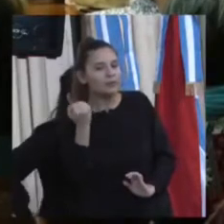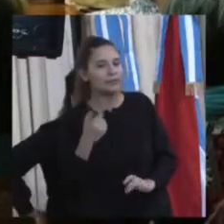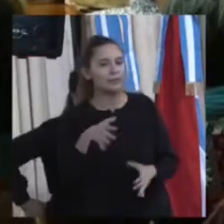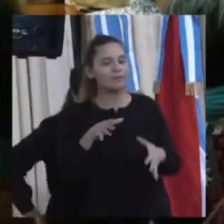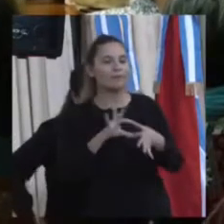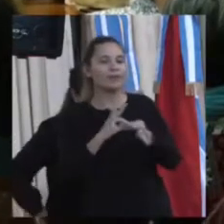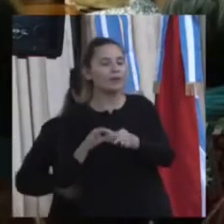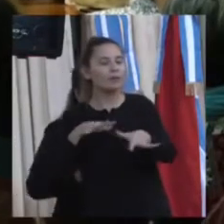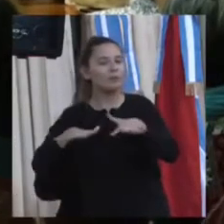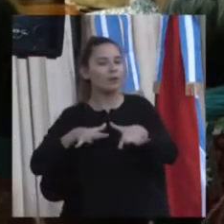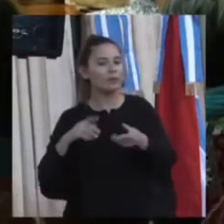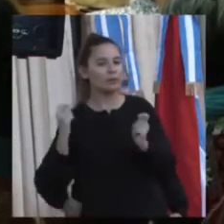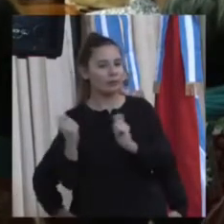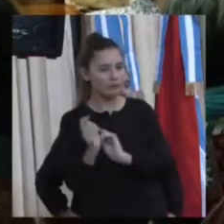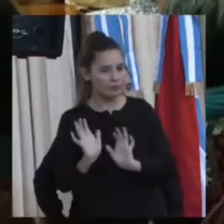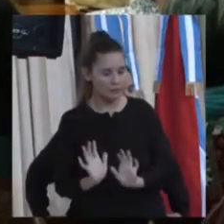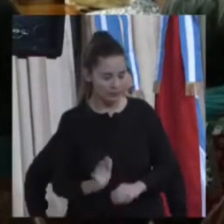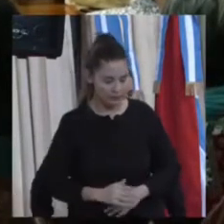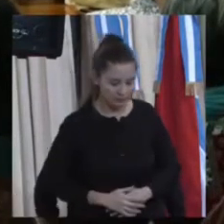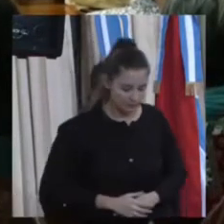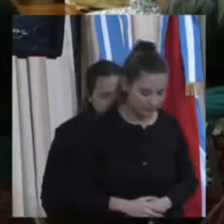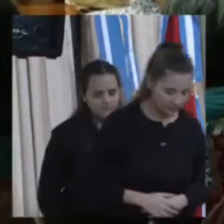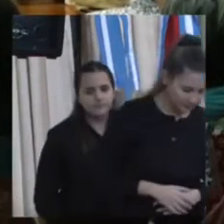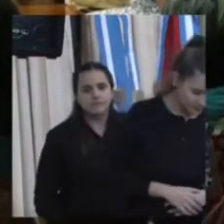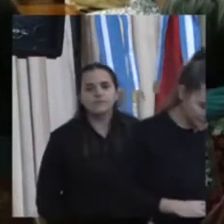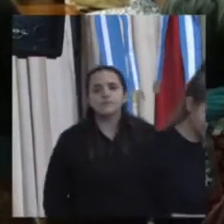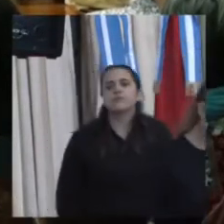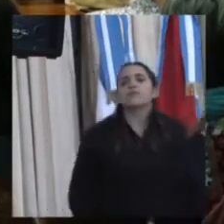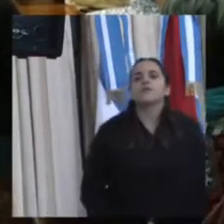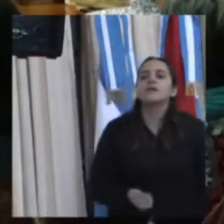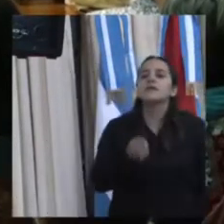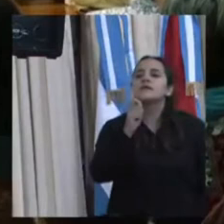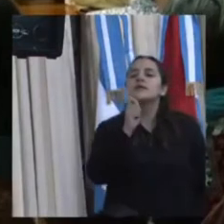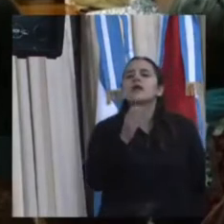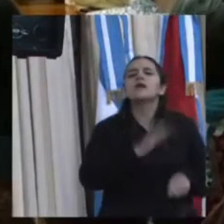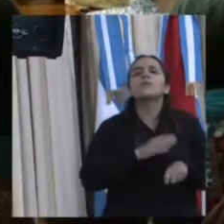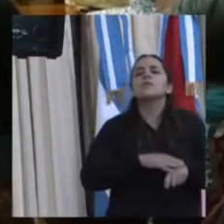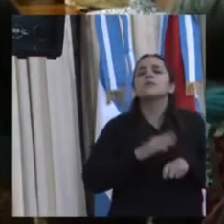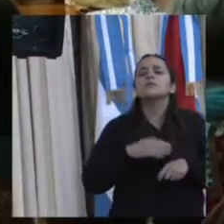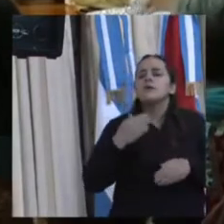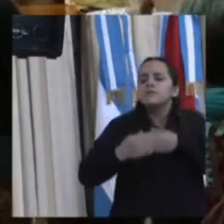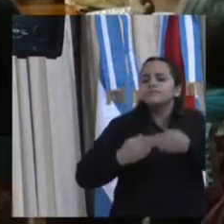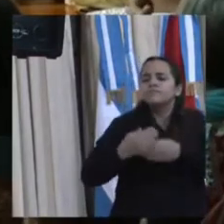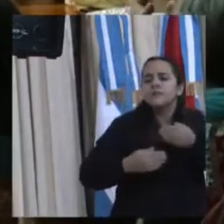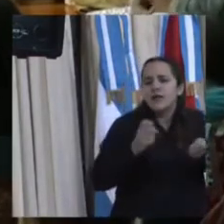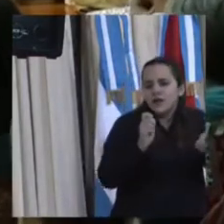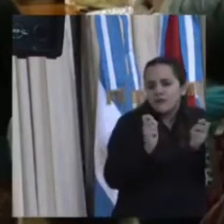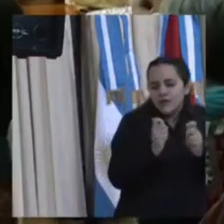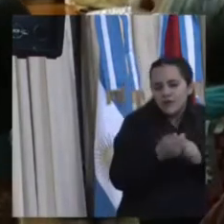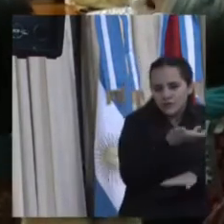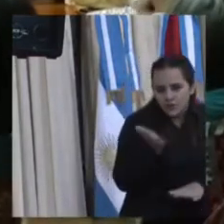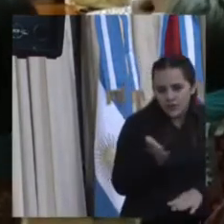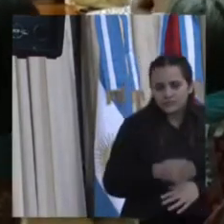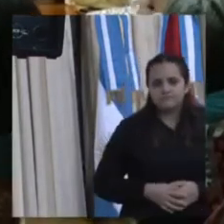el movimiento reformista. Y es que, ¿quién es, al fin y al cabo, el responsable de llevar adelante una transformación